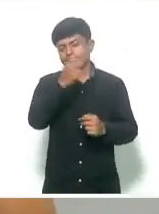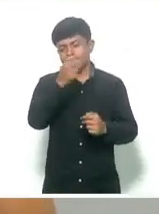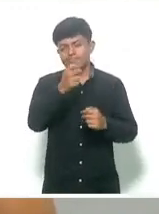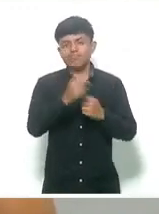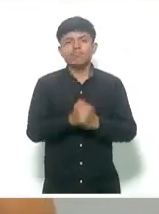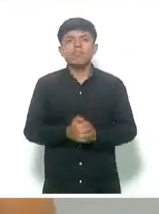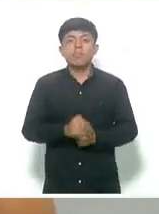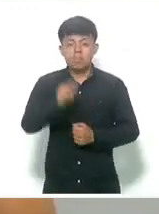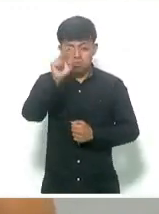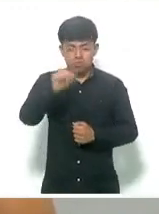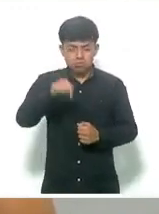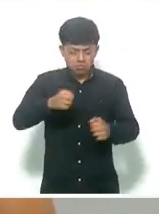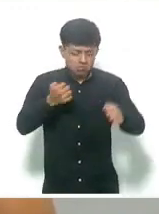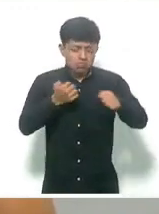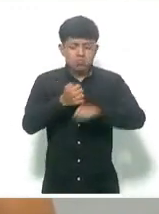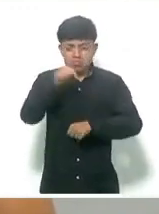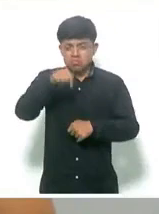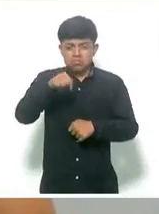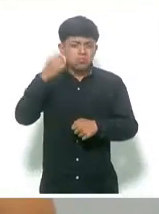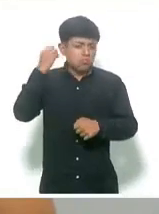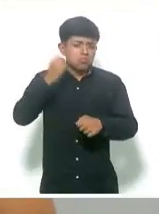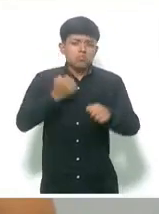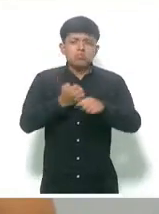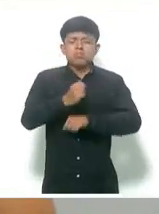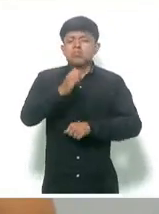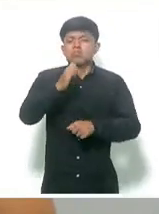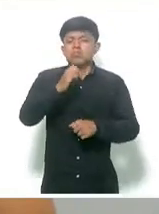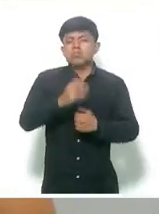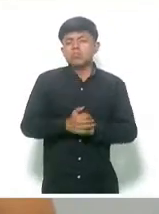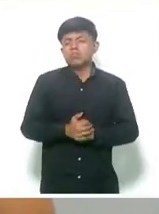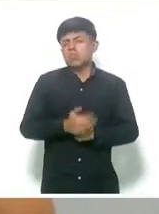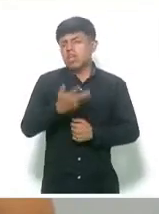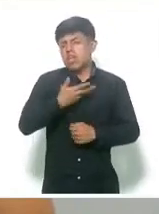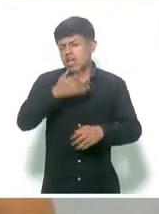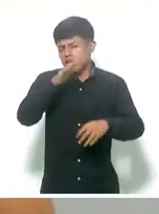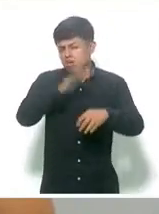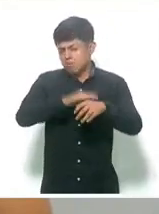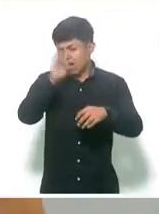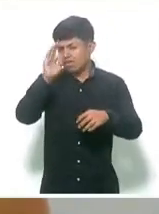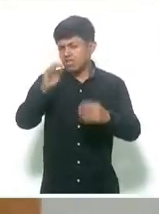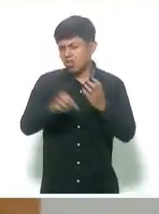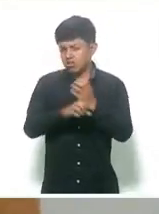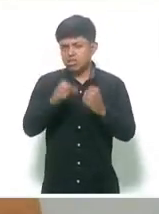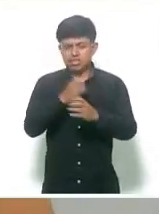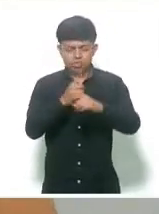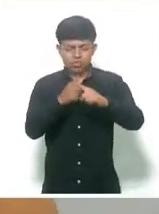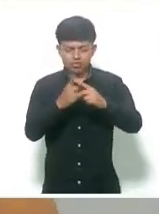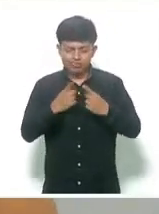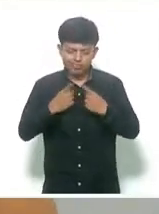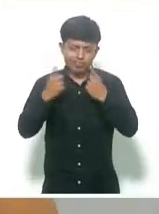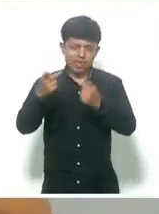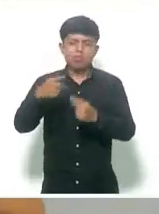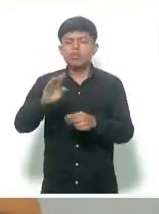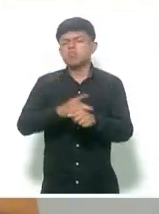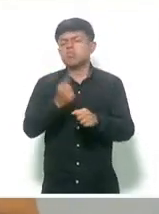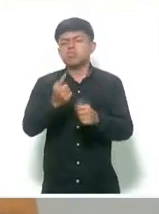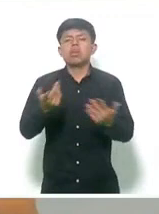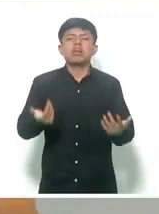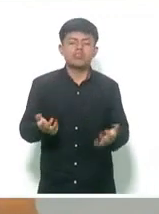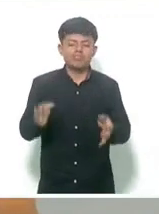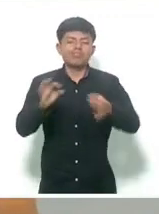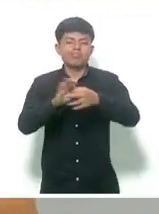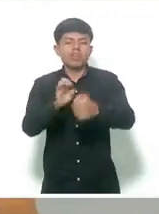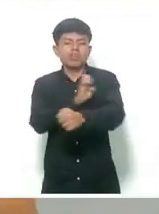este es un estado de los que más mayores eh resultamos hemos dado Pero ha sido por el trabajo coordinado cuando hablamos de